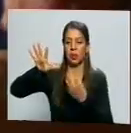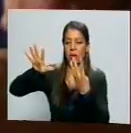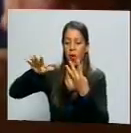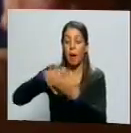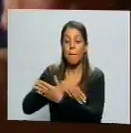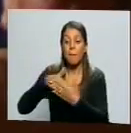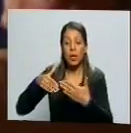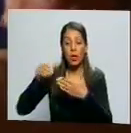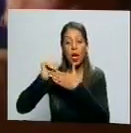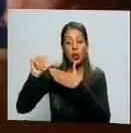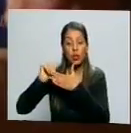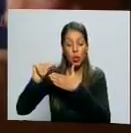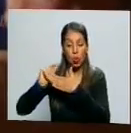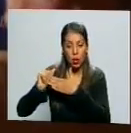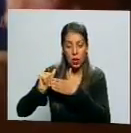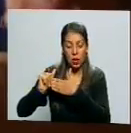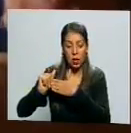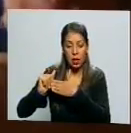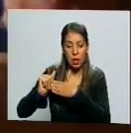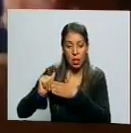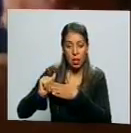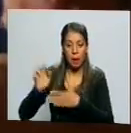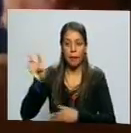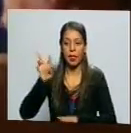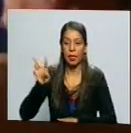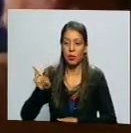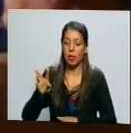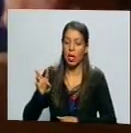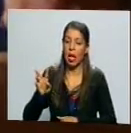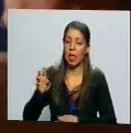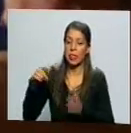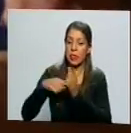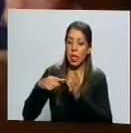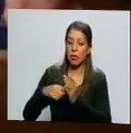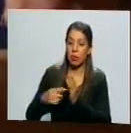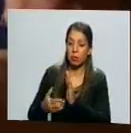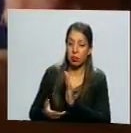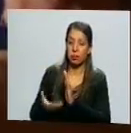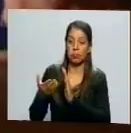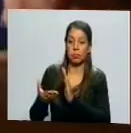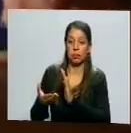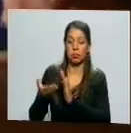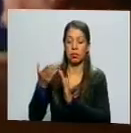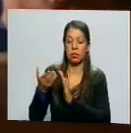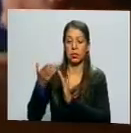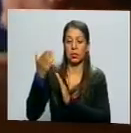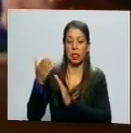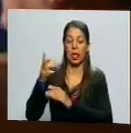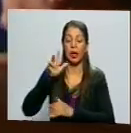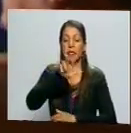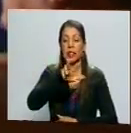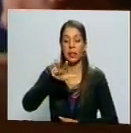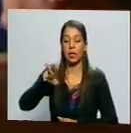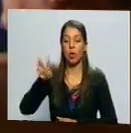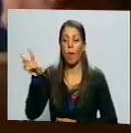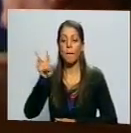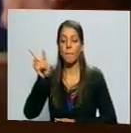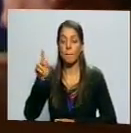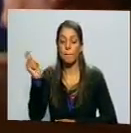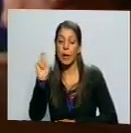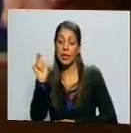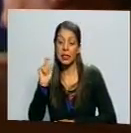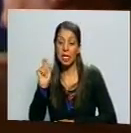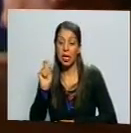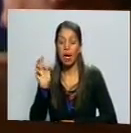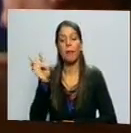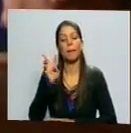73.359 millones de dólares, y el riesgo país sigue subiendo. En los últimos 32 meses de Venezuela